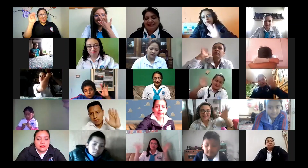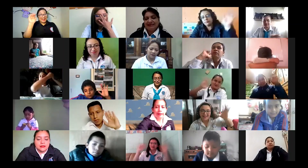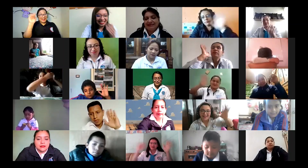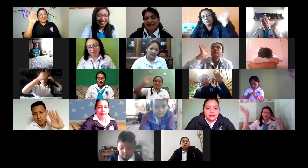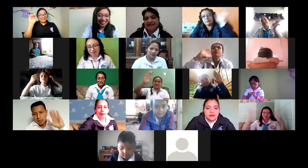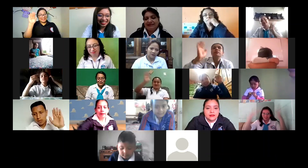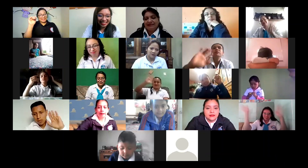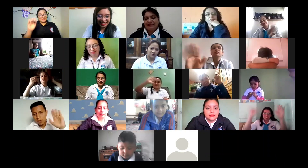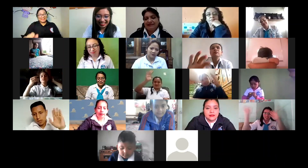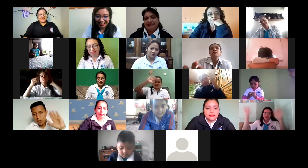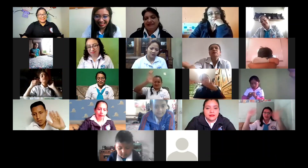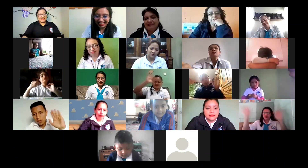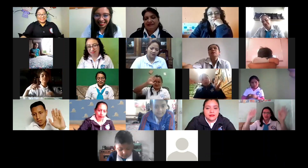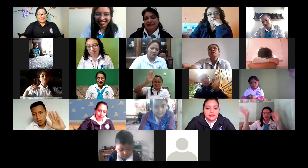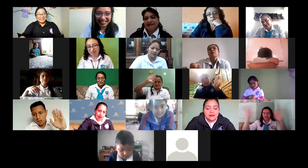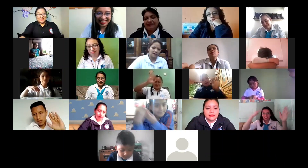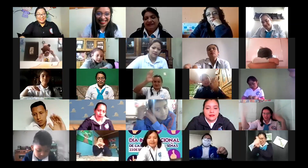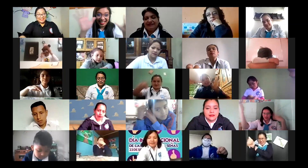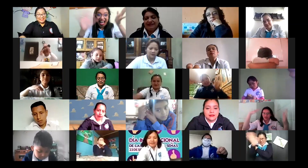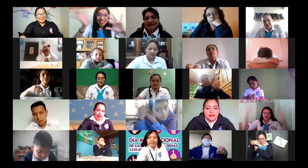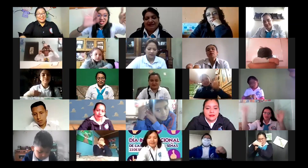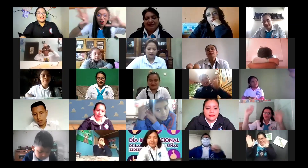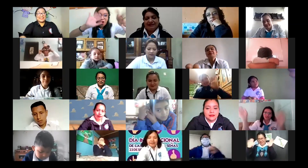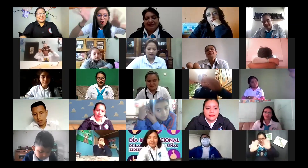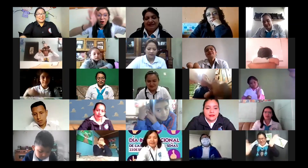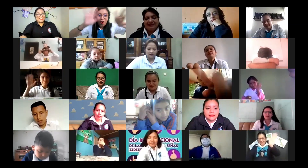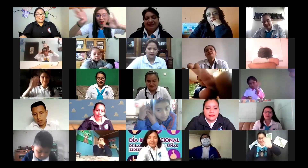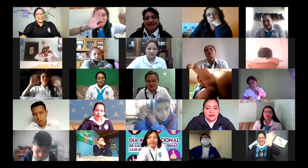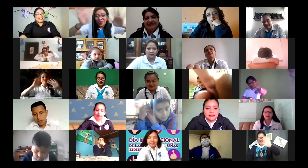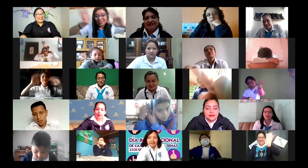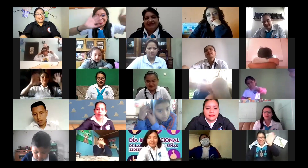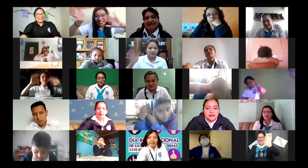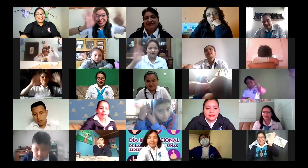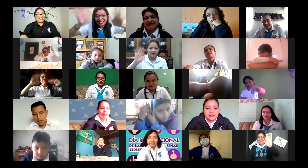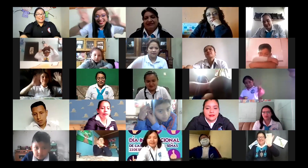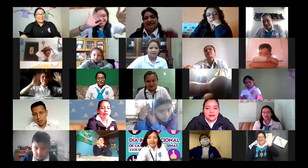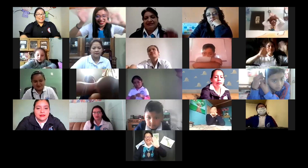vemos. Adiós. Adiós.